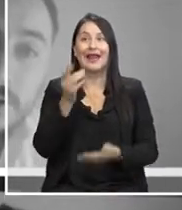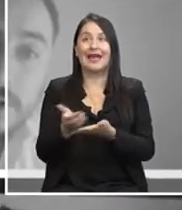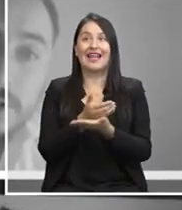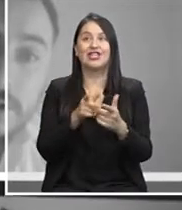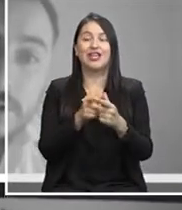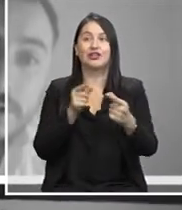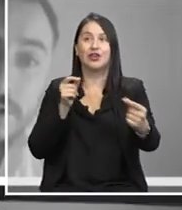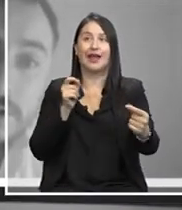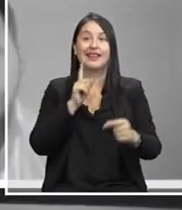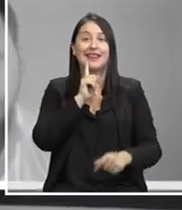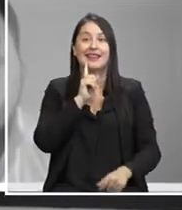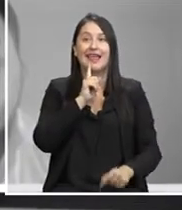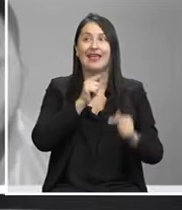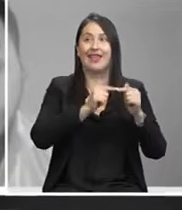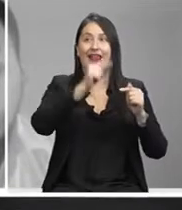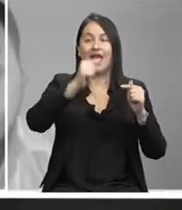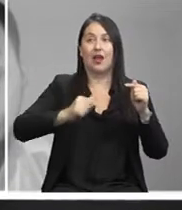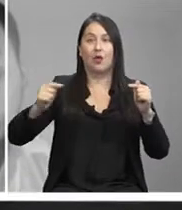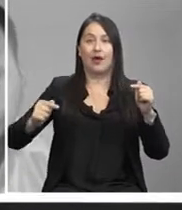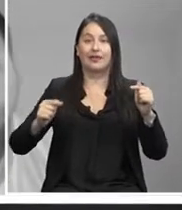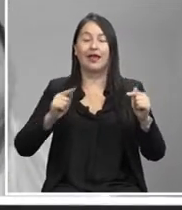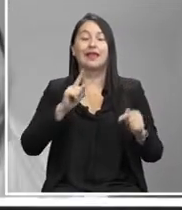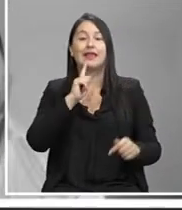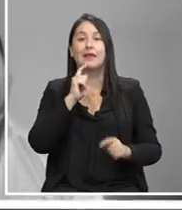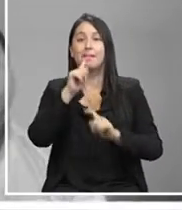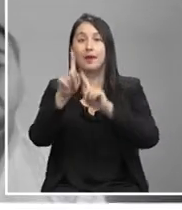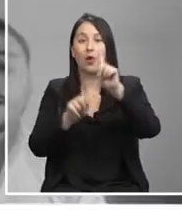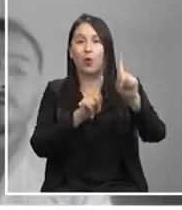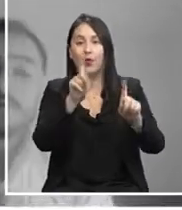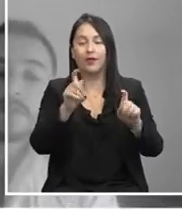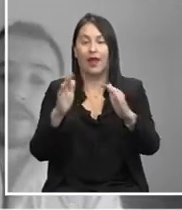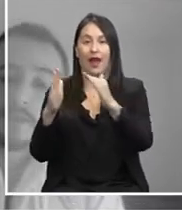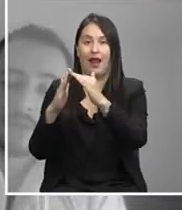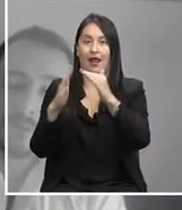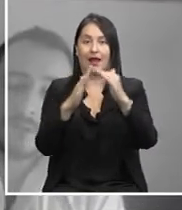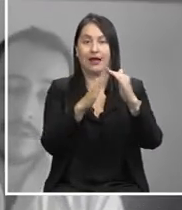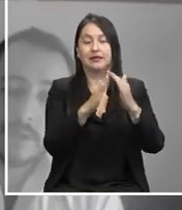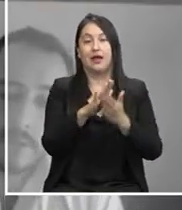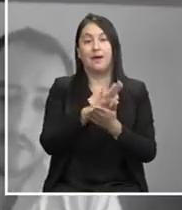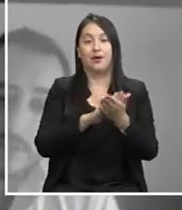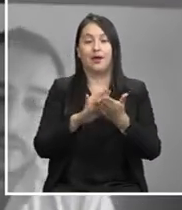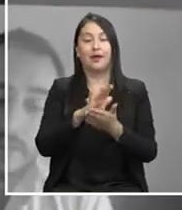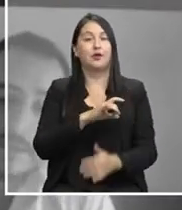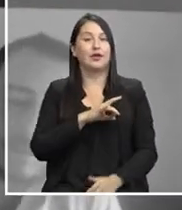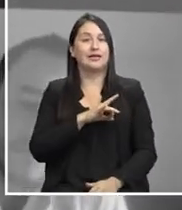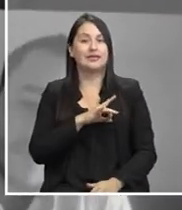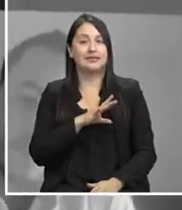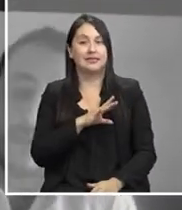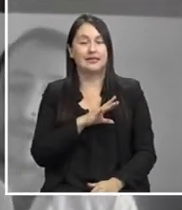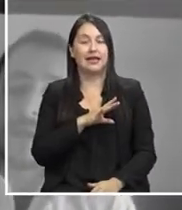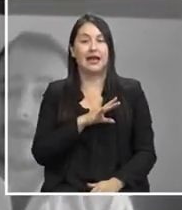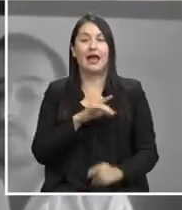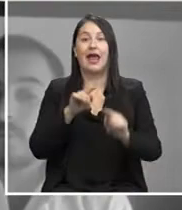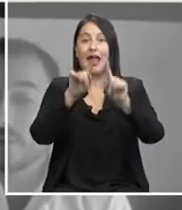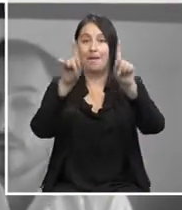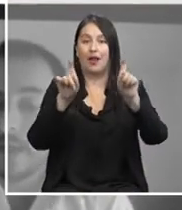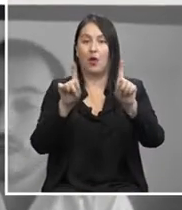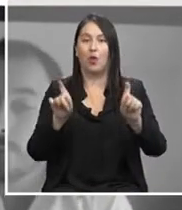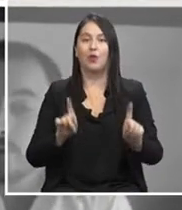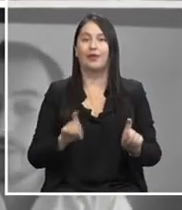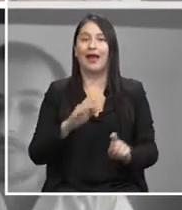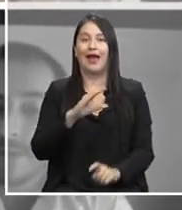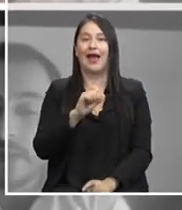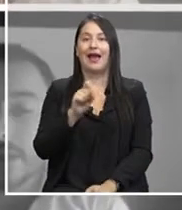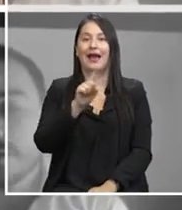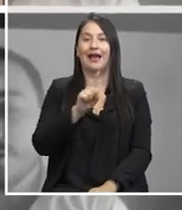la desigualdad son las encuestas a hogares. En el caso de Chile, por ejemplo, encontramos la encuesta Castel. Y bueno,